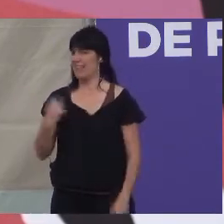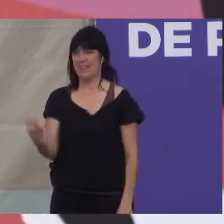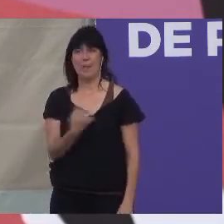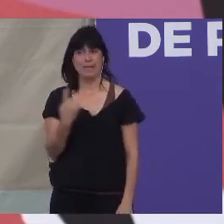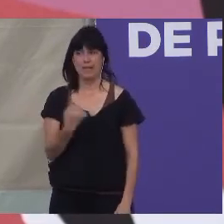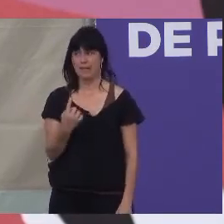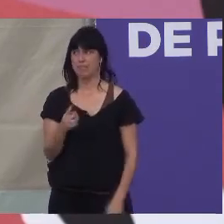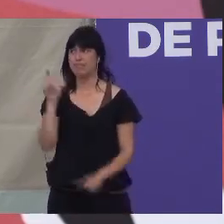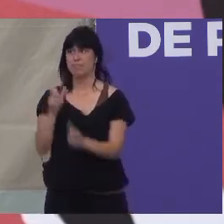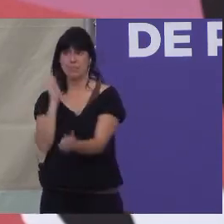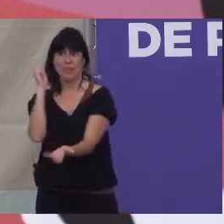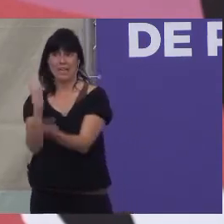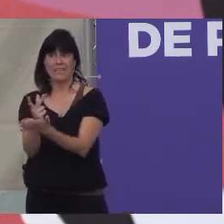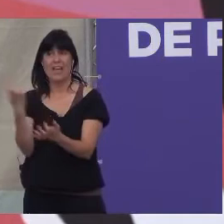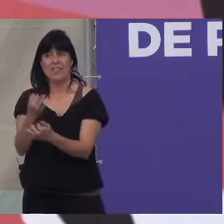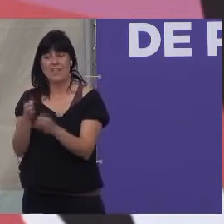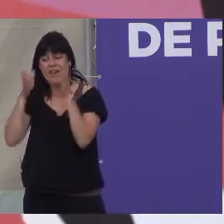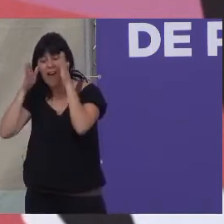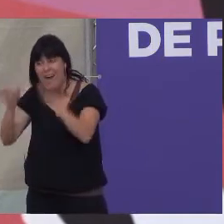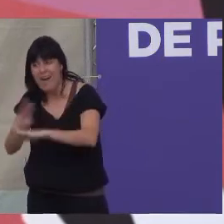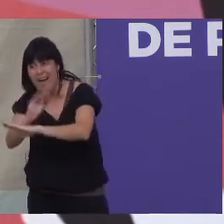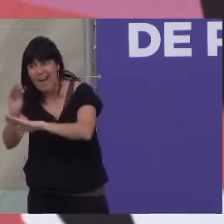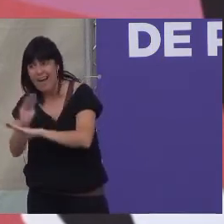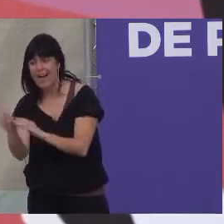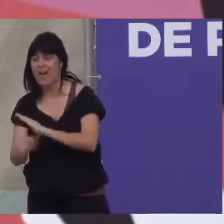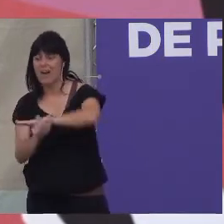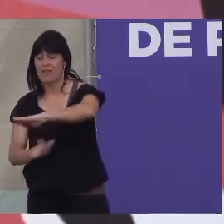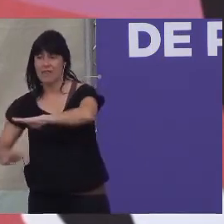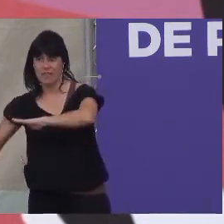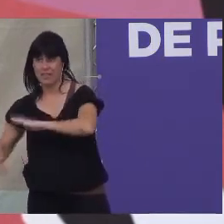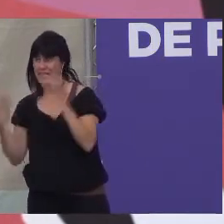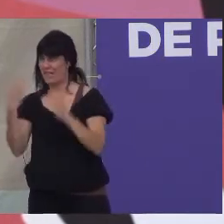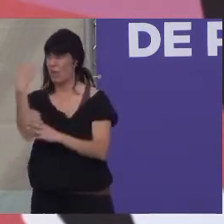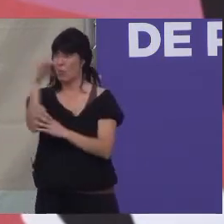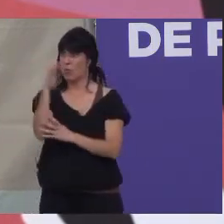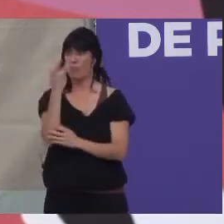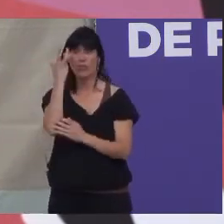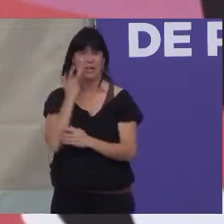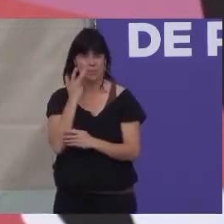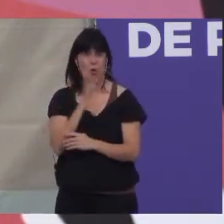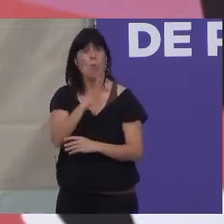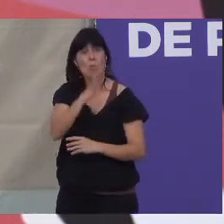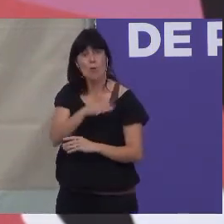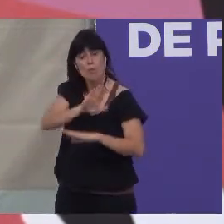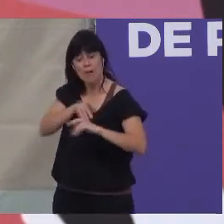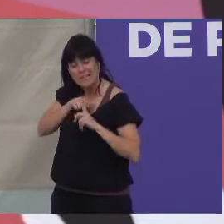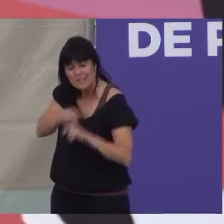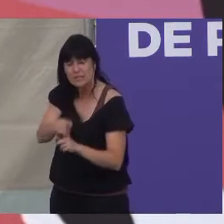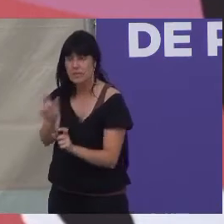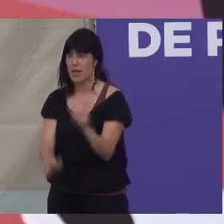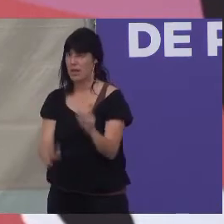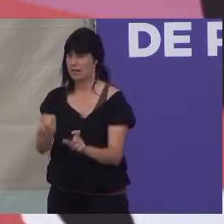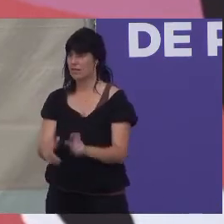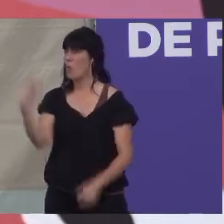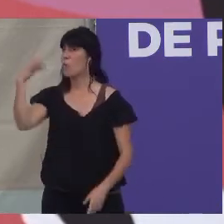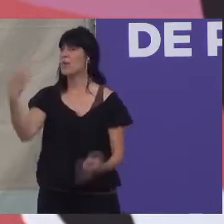Garantías debe velar por los intereses de las bases y garantizar que Podemos sea un partido limpio, por y para la gente. Podemos no